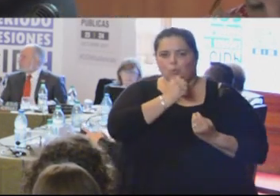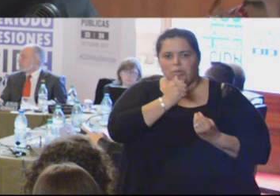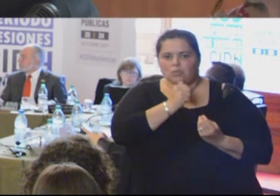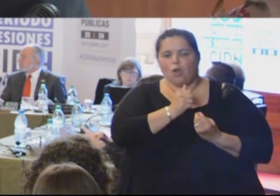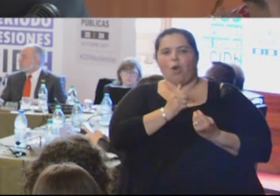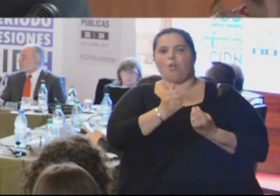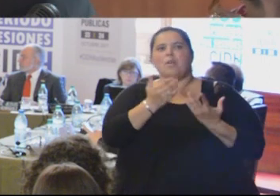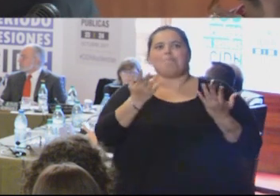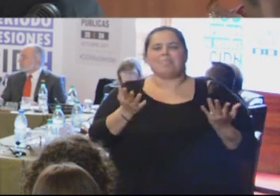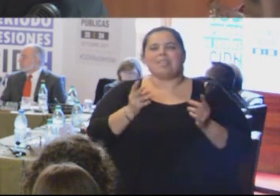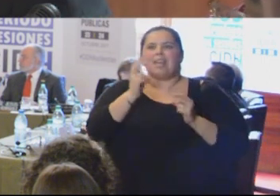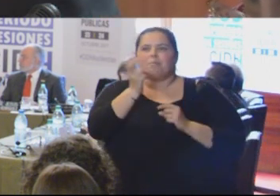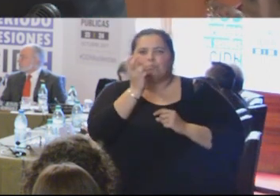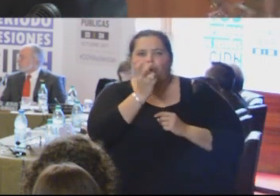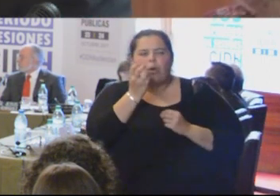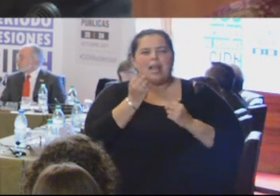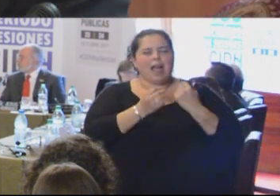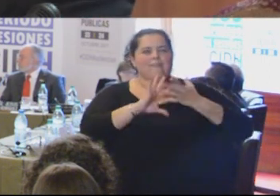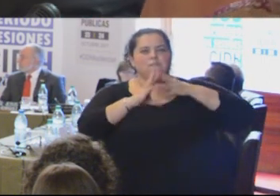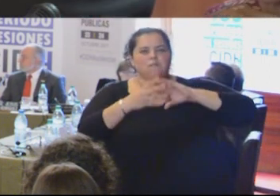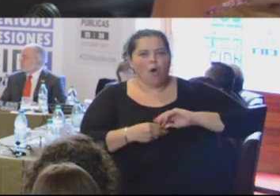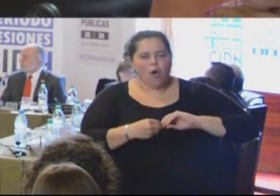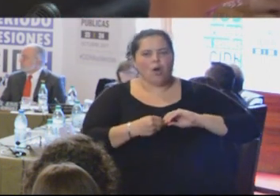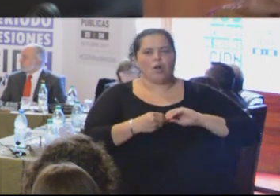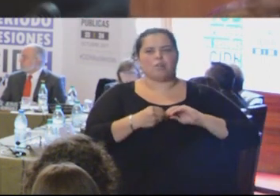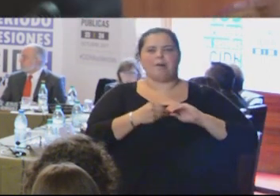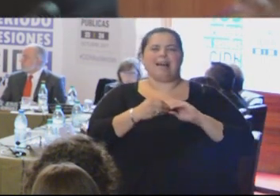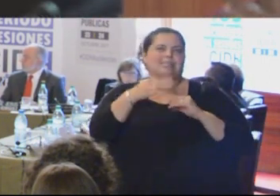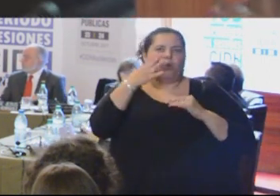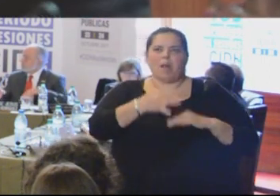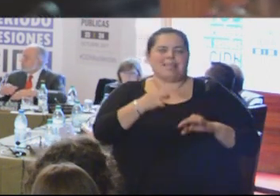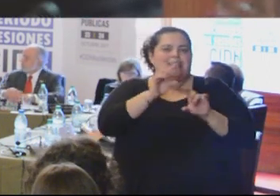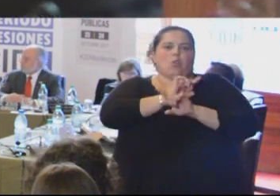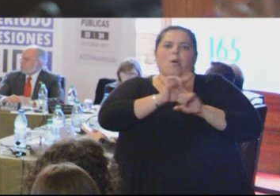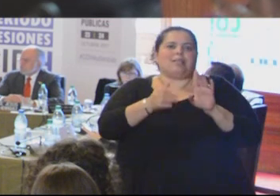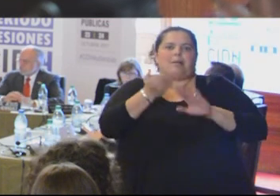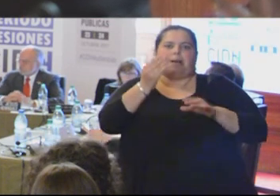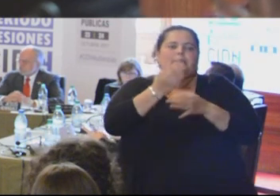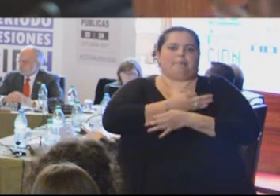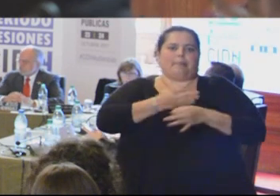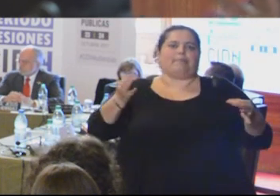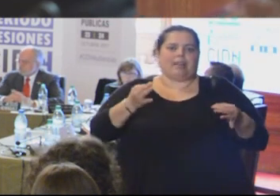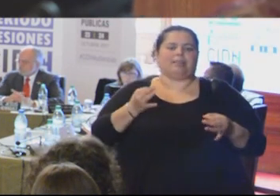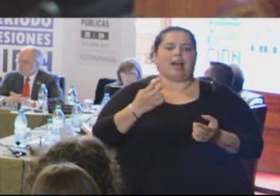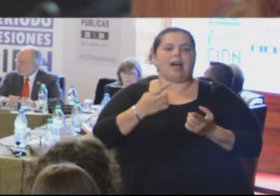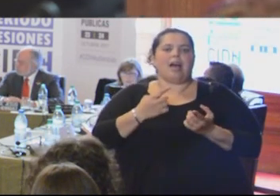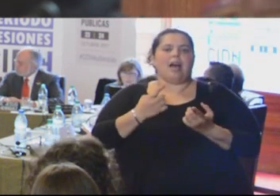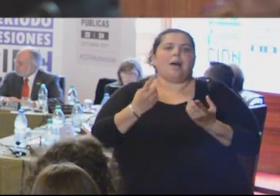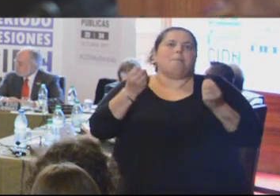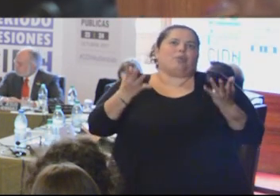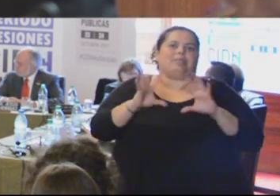pero que busque alguna forma que no debe ser la más perfecta en un mundo de